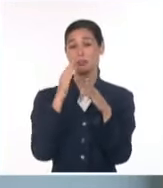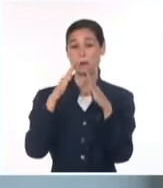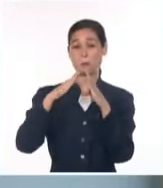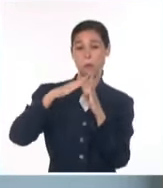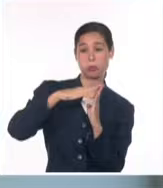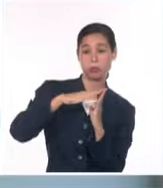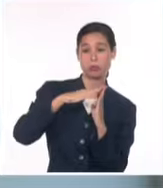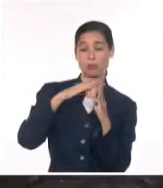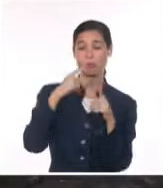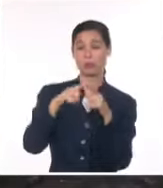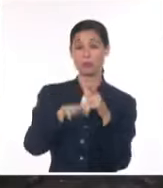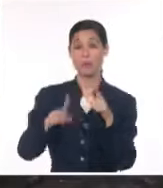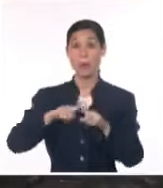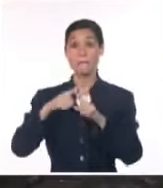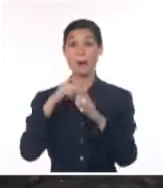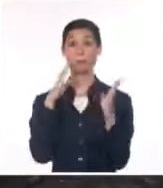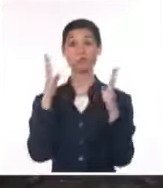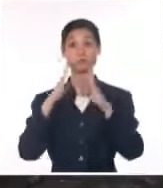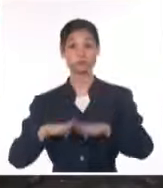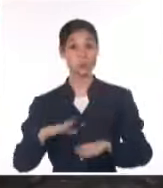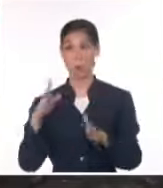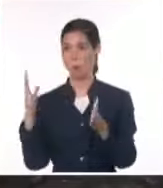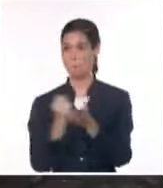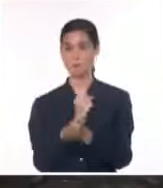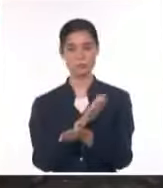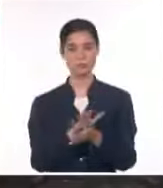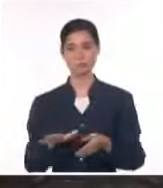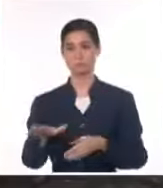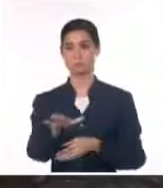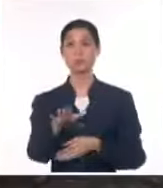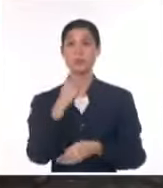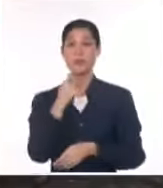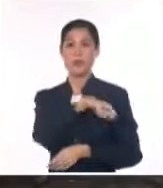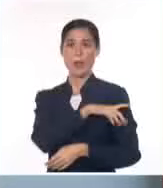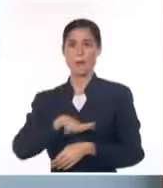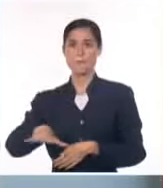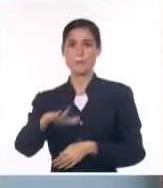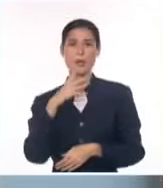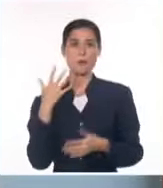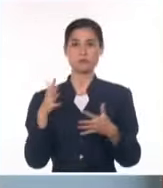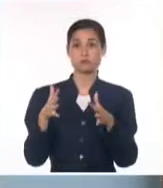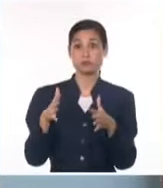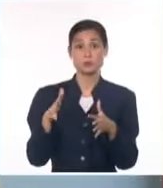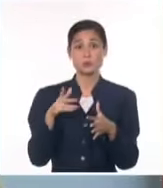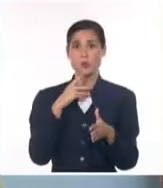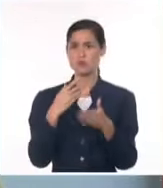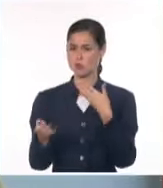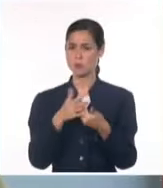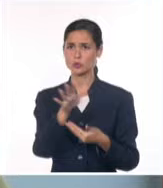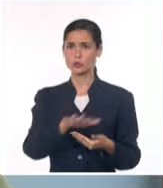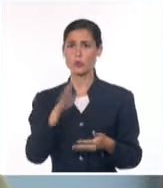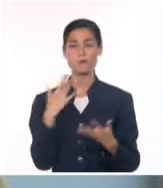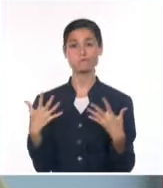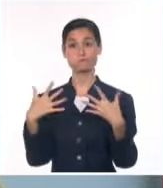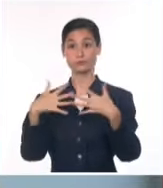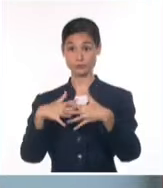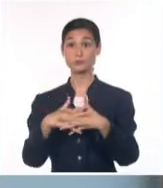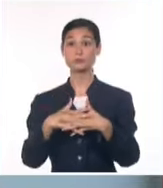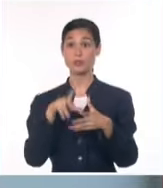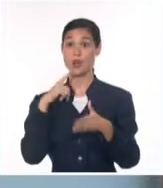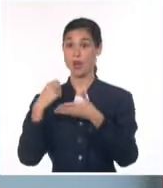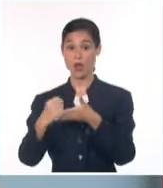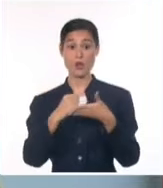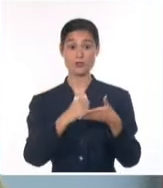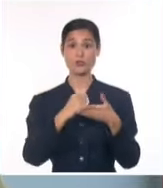derrumbes totales. La población realmente muy cooperativa, hemos visto desde anoche que realmente hay un nivel